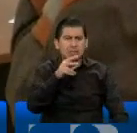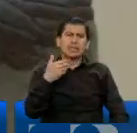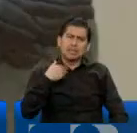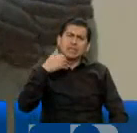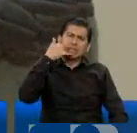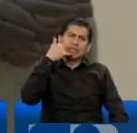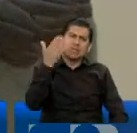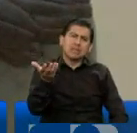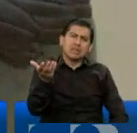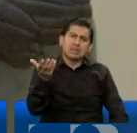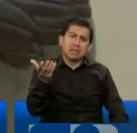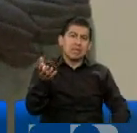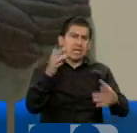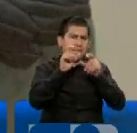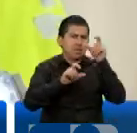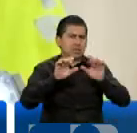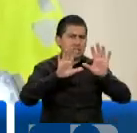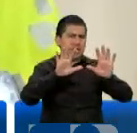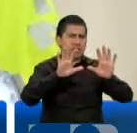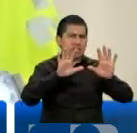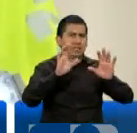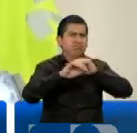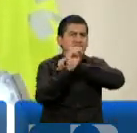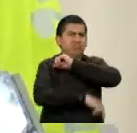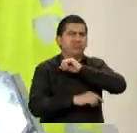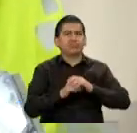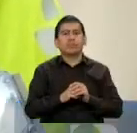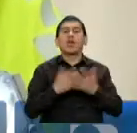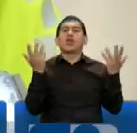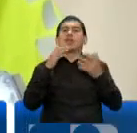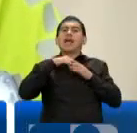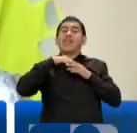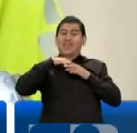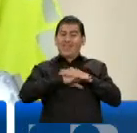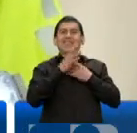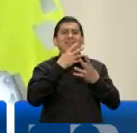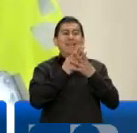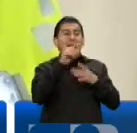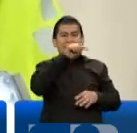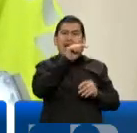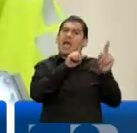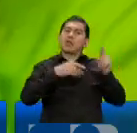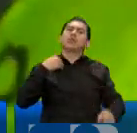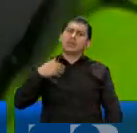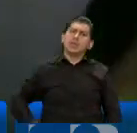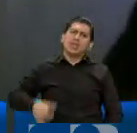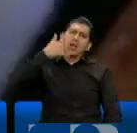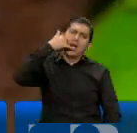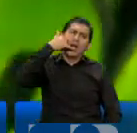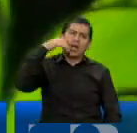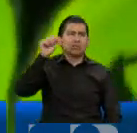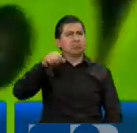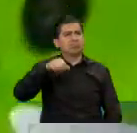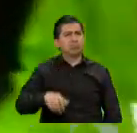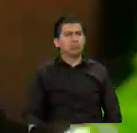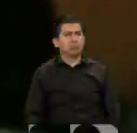denunciados y resultaron detenidas 10 personas. En centros de rehabilitación, desde donde también se han generado algunas llamadas con fines